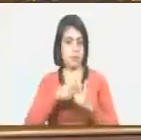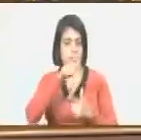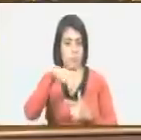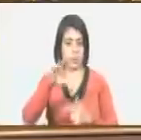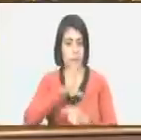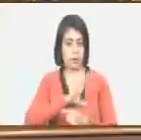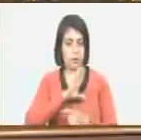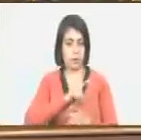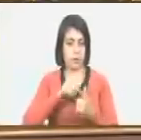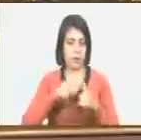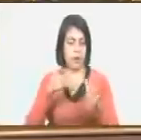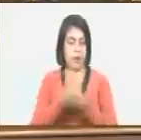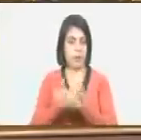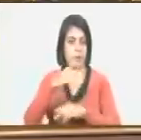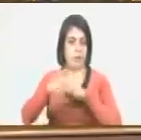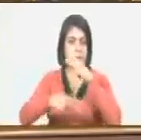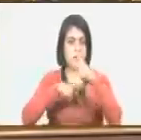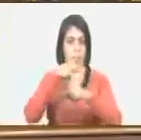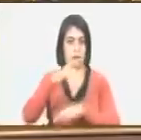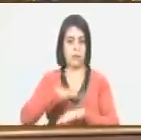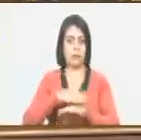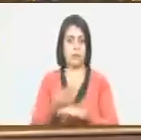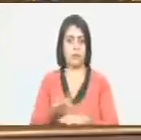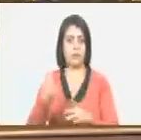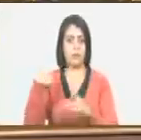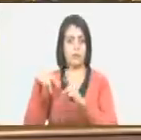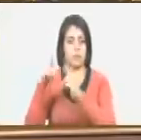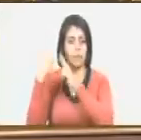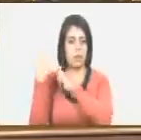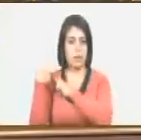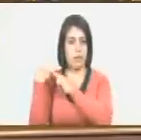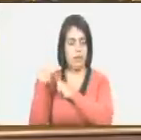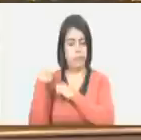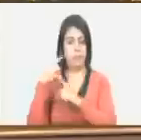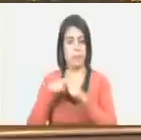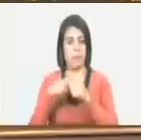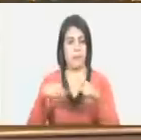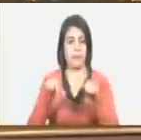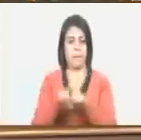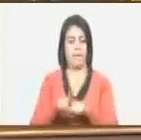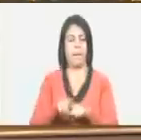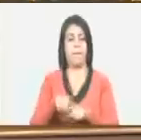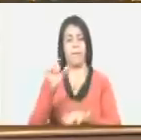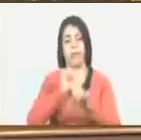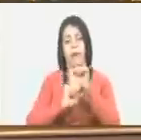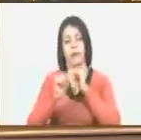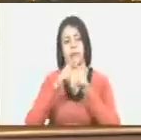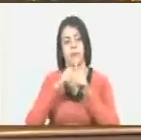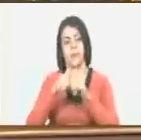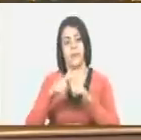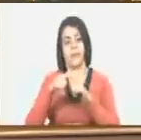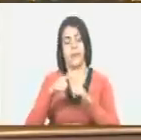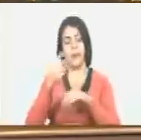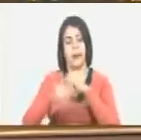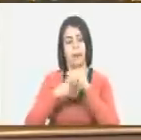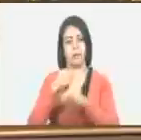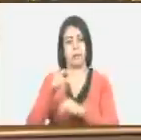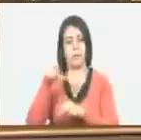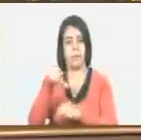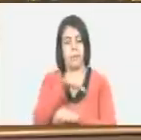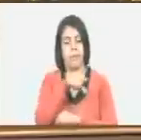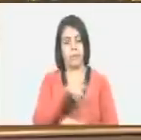titulares aparentes sujetos al procedimiento o sus representantes, así como al defensor ad litem de ser el